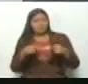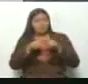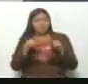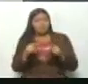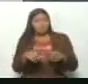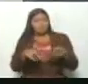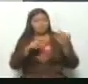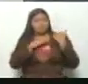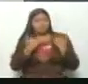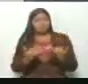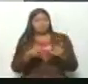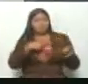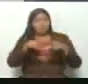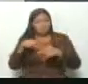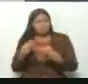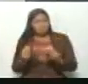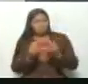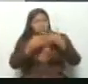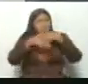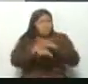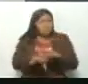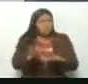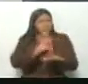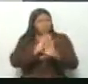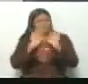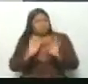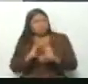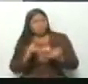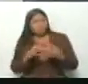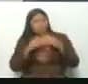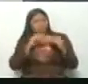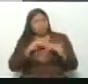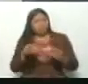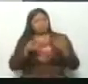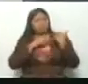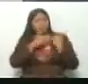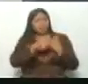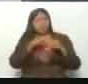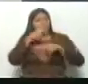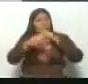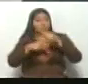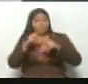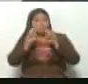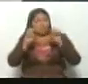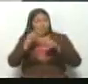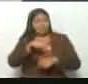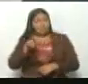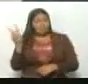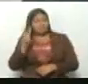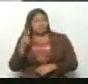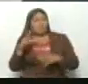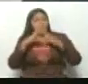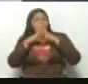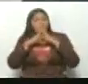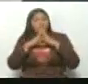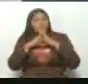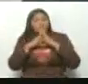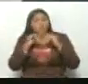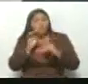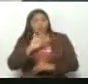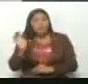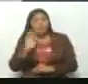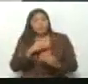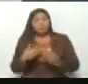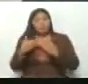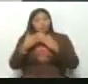también de responsabilidad y coordinación e integralidad. Todos somos responsables del proceso educativo en Venezuela. Toda la patria una